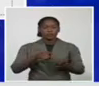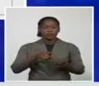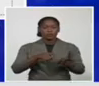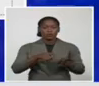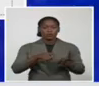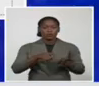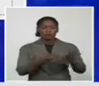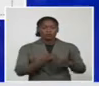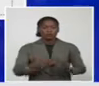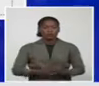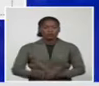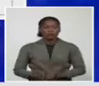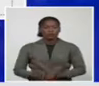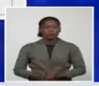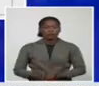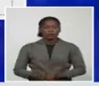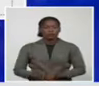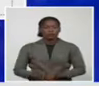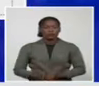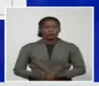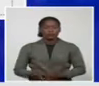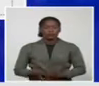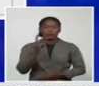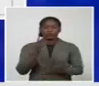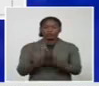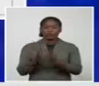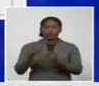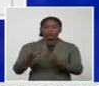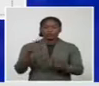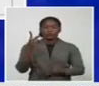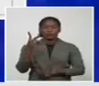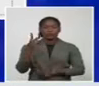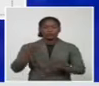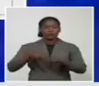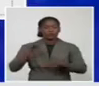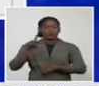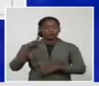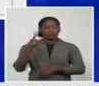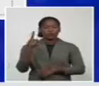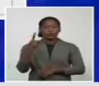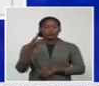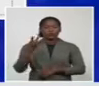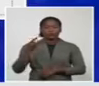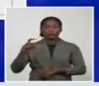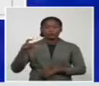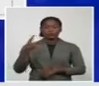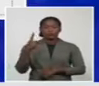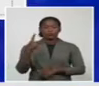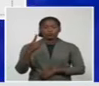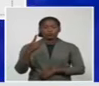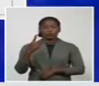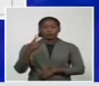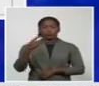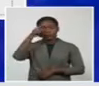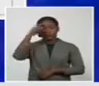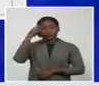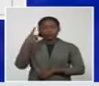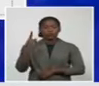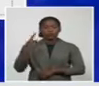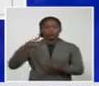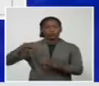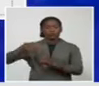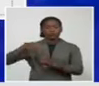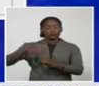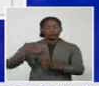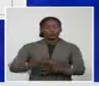la Juventud, 2 de Matanza, 2 de Holguín, 1 de Villa Clara, 1 de Santi Espíritu y 1 de Las Tunas. como